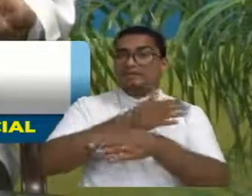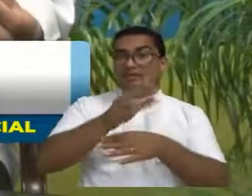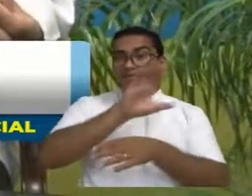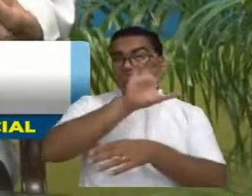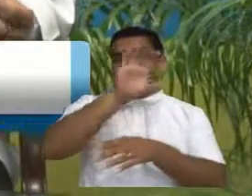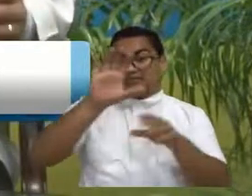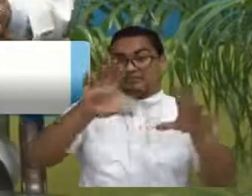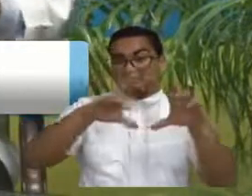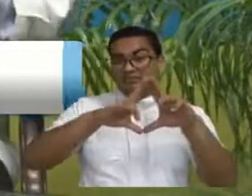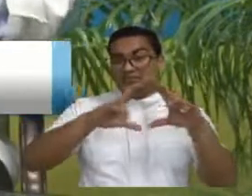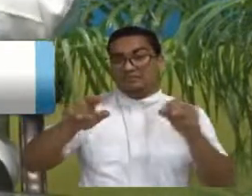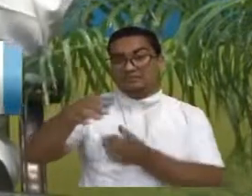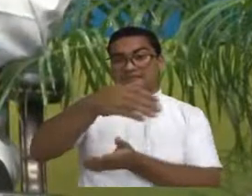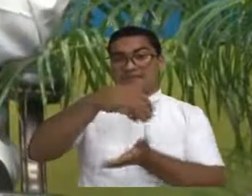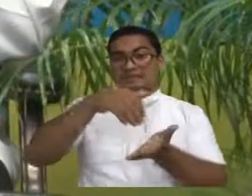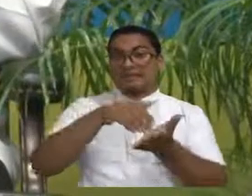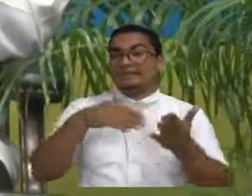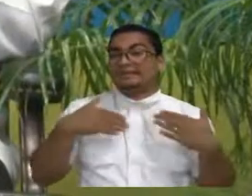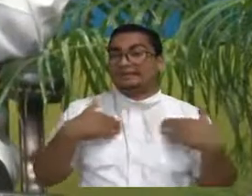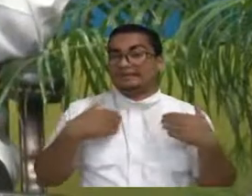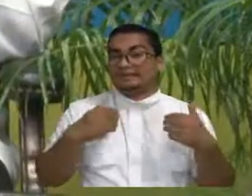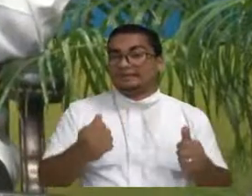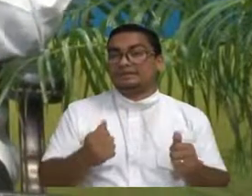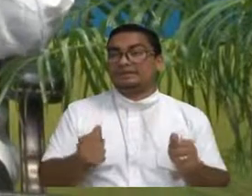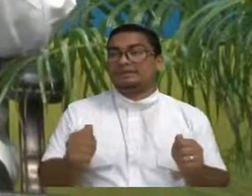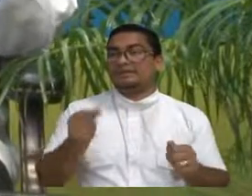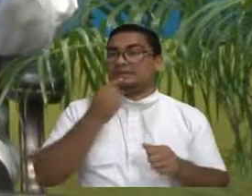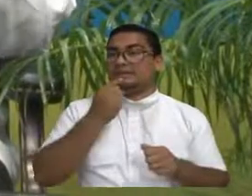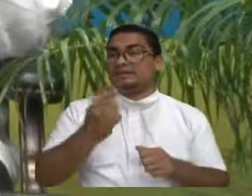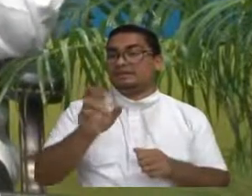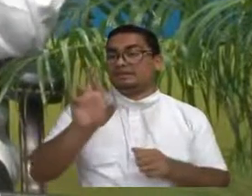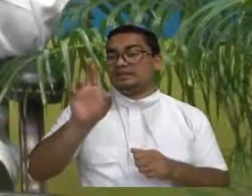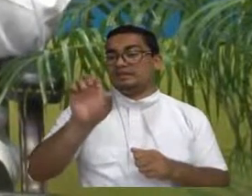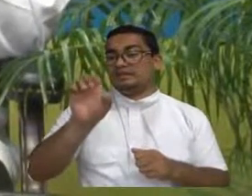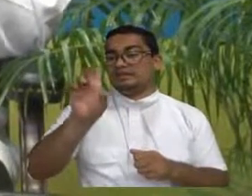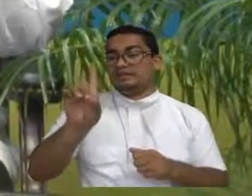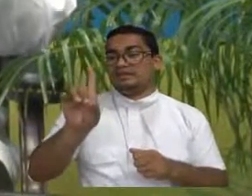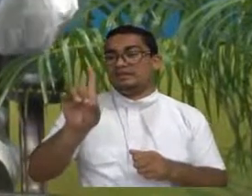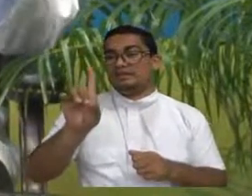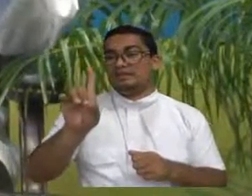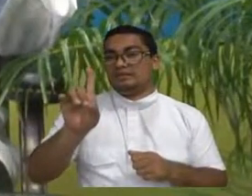salud, existe una red de relaciones, ¿verdad?,